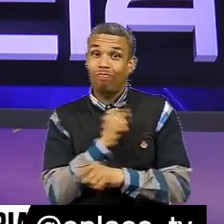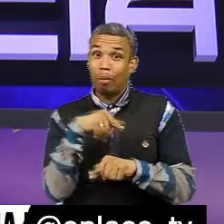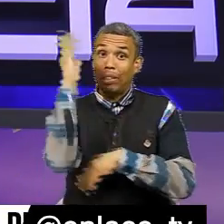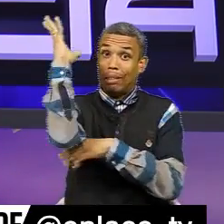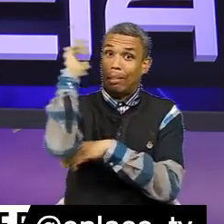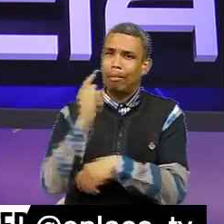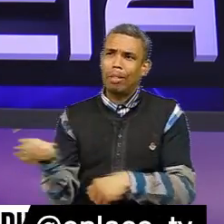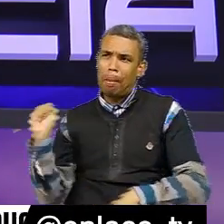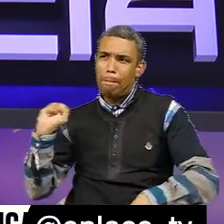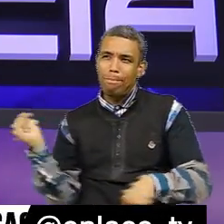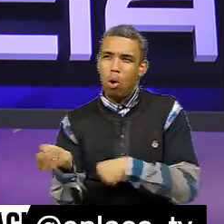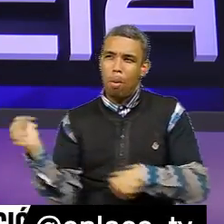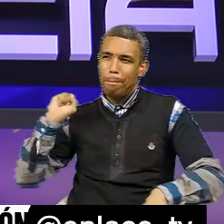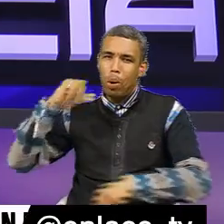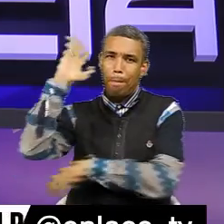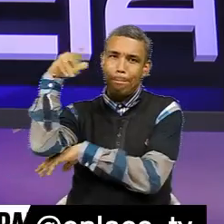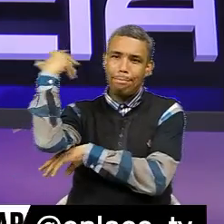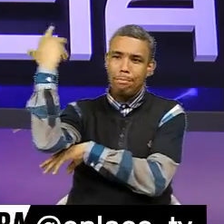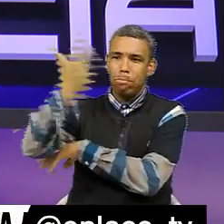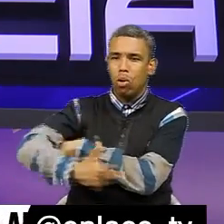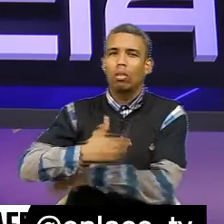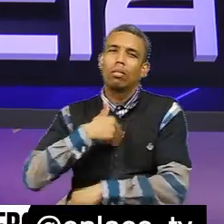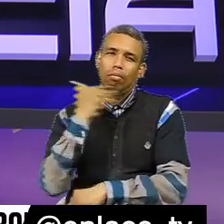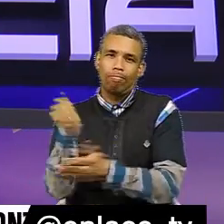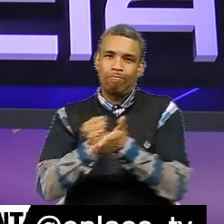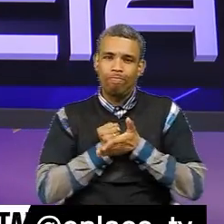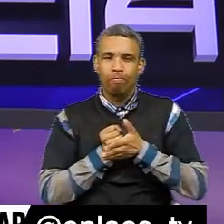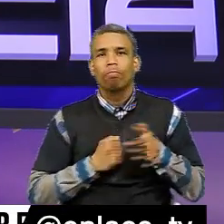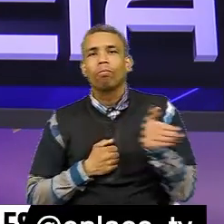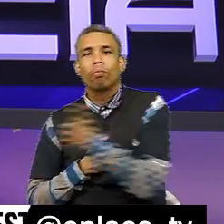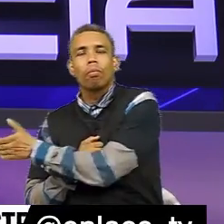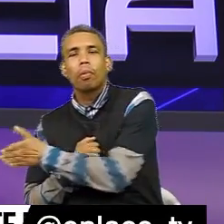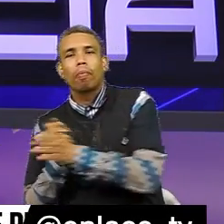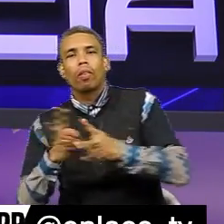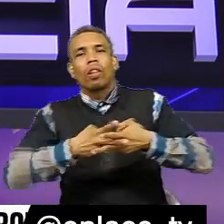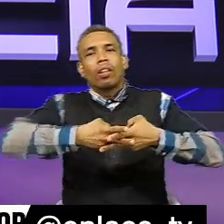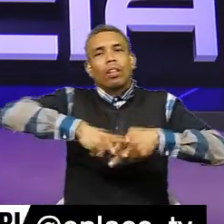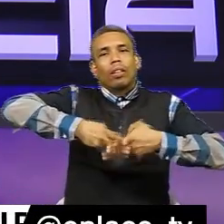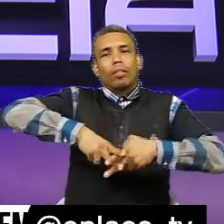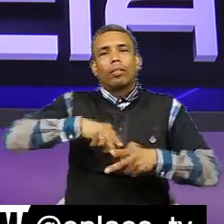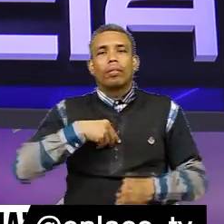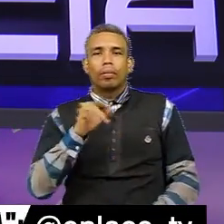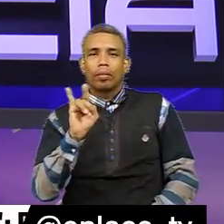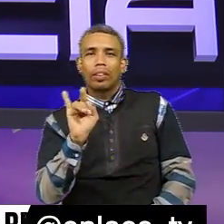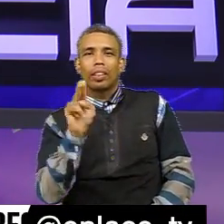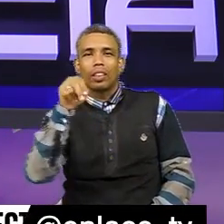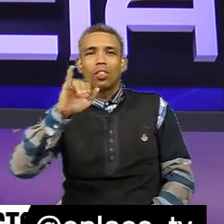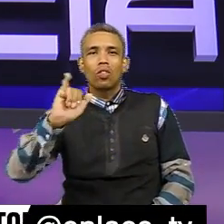Talleres Unidos llega a sus 60 años de servicio a Barranca Bermeja y la región del Magdalena Medio. La industria